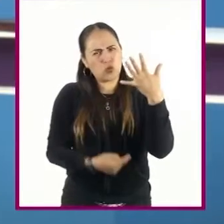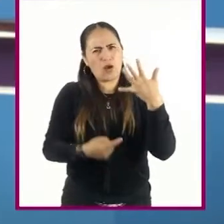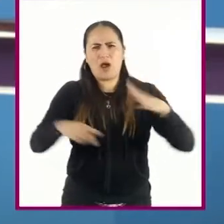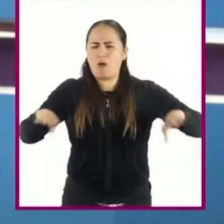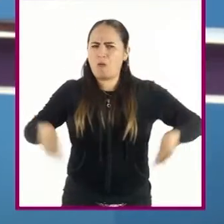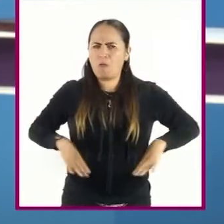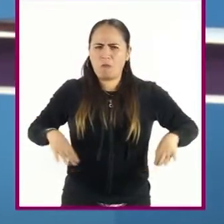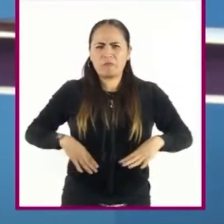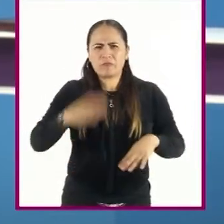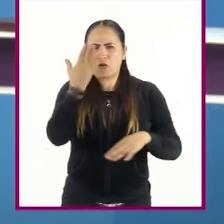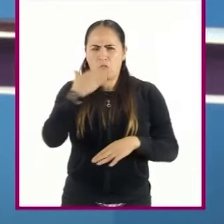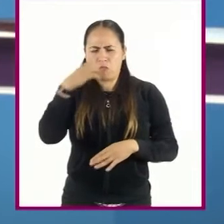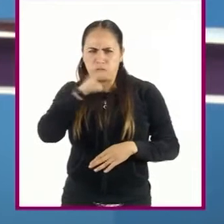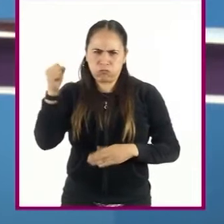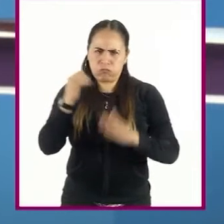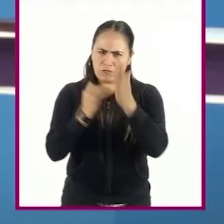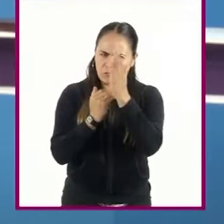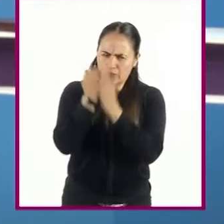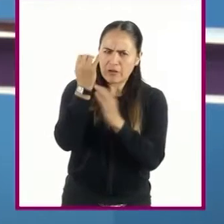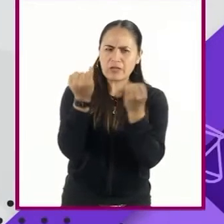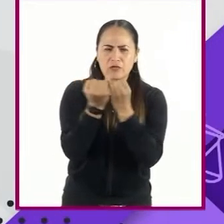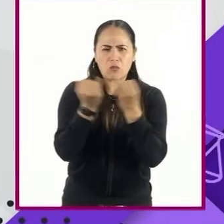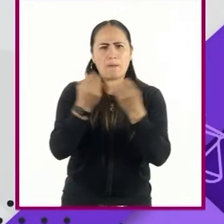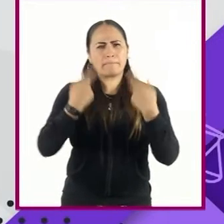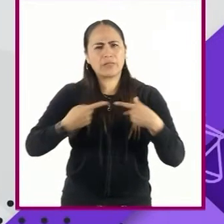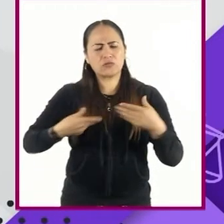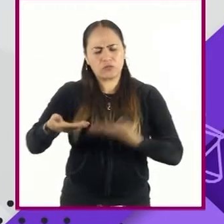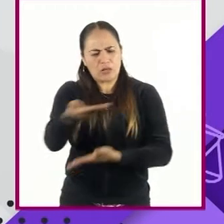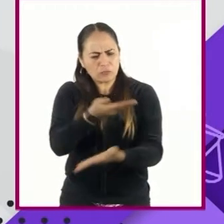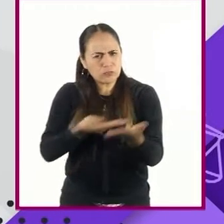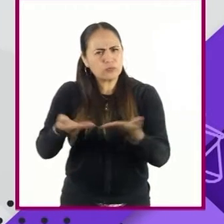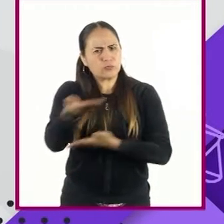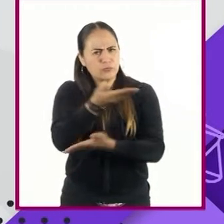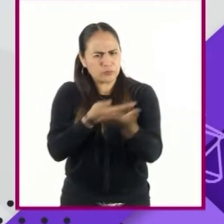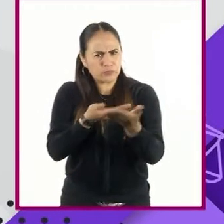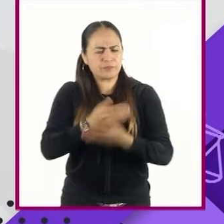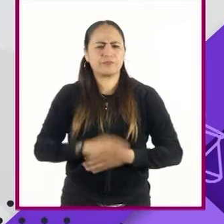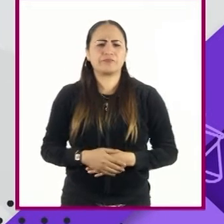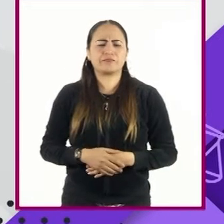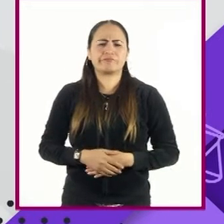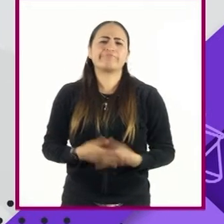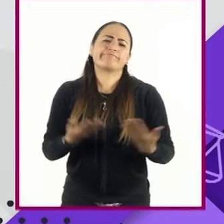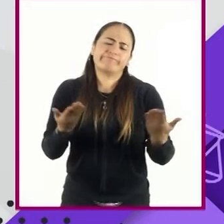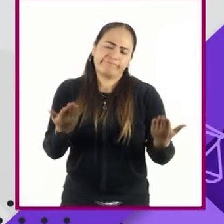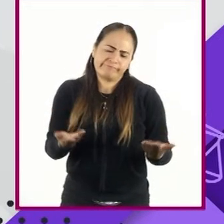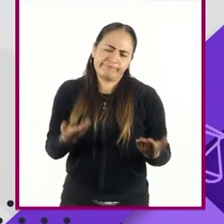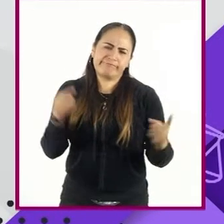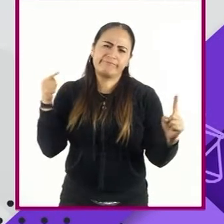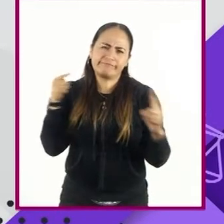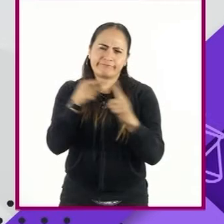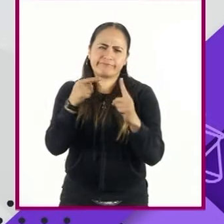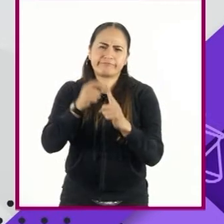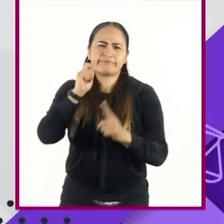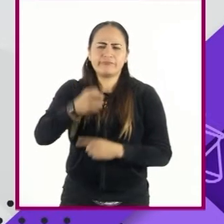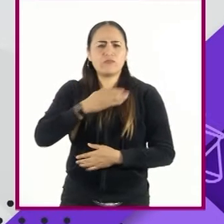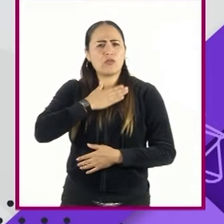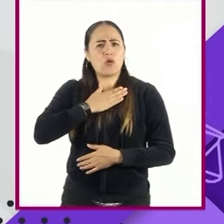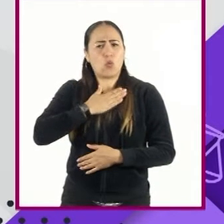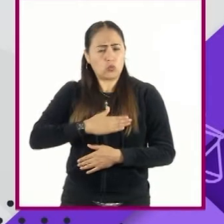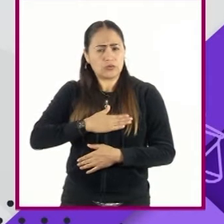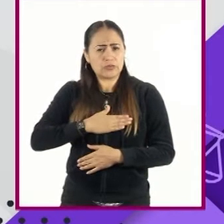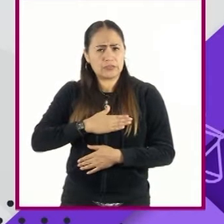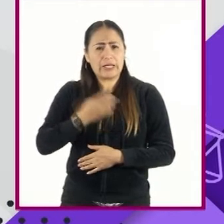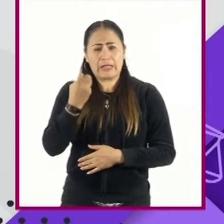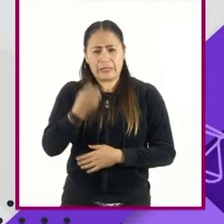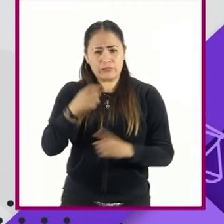a relacionarse con las y los demás. Entonces, podemos concluir que la justicia tiene como uno